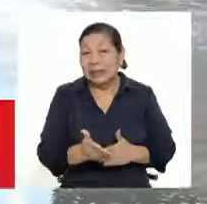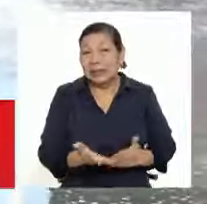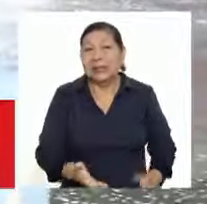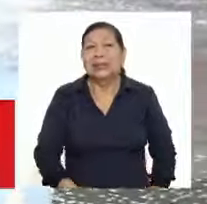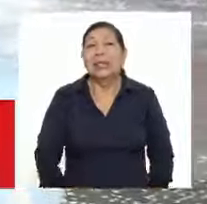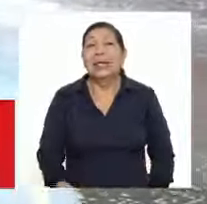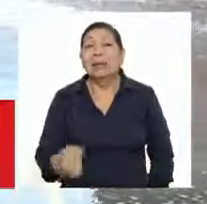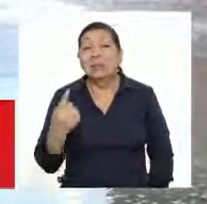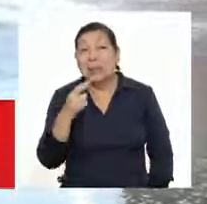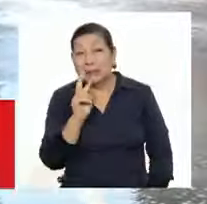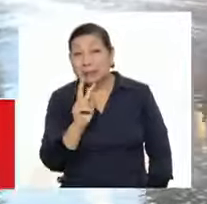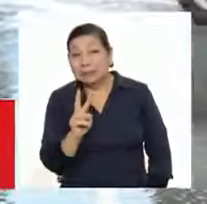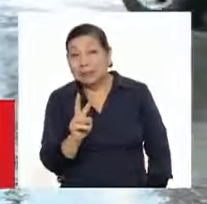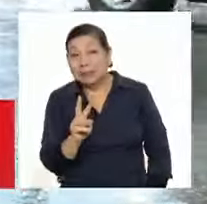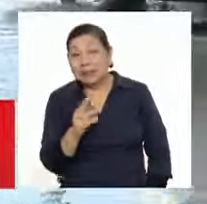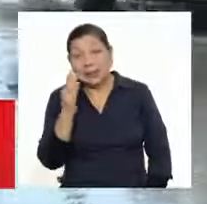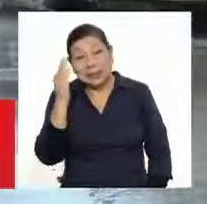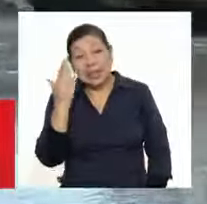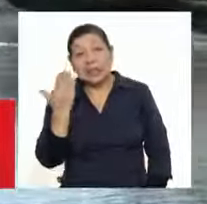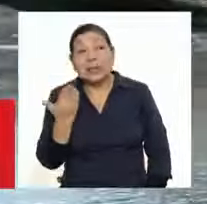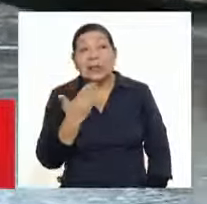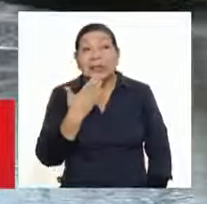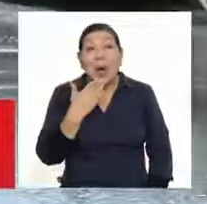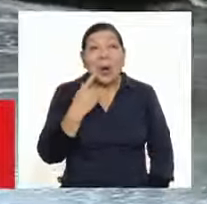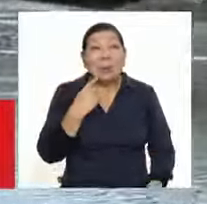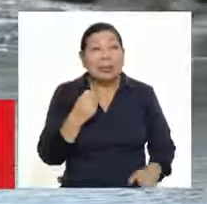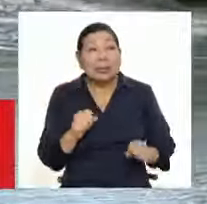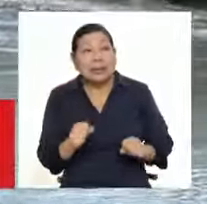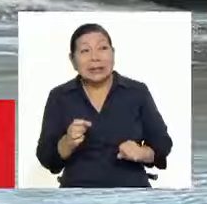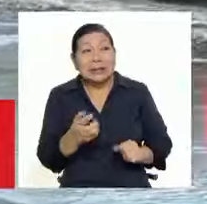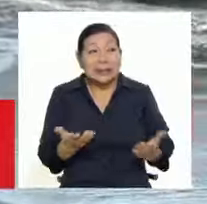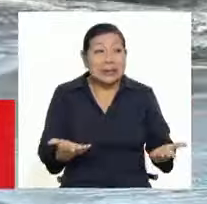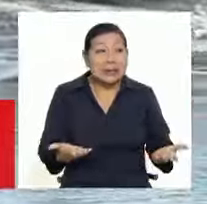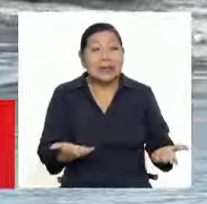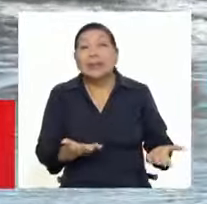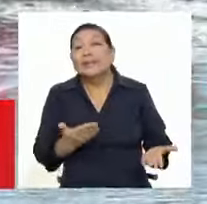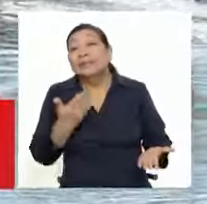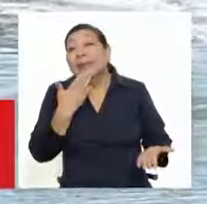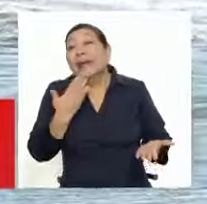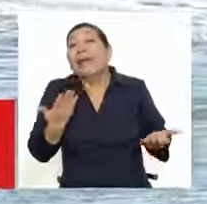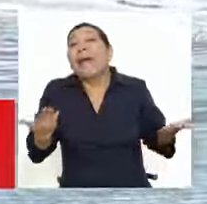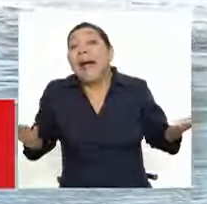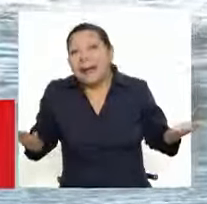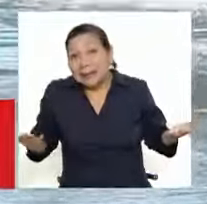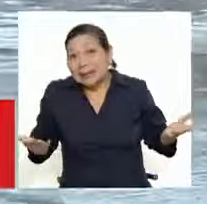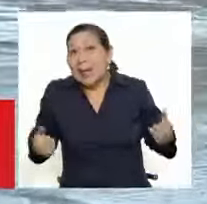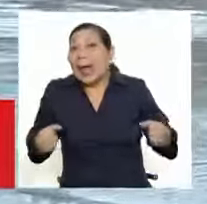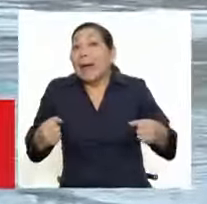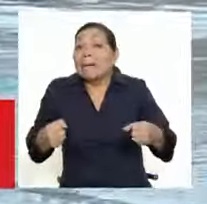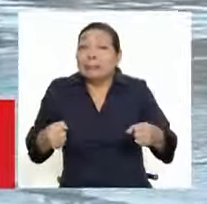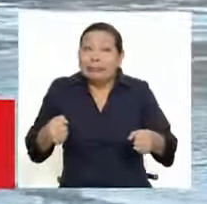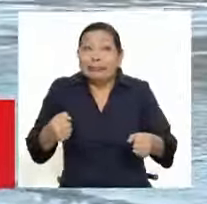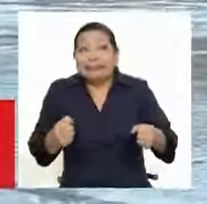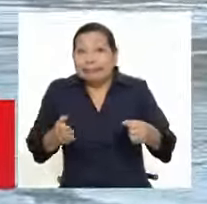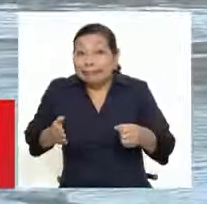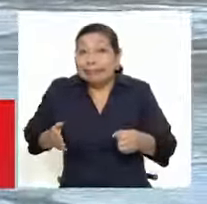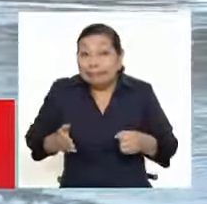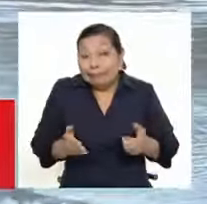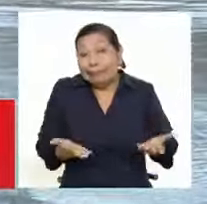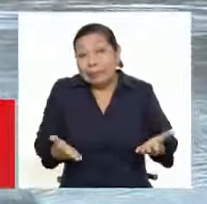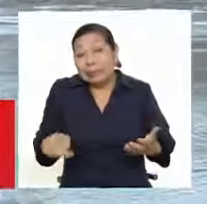el taxista atrás está pensándolo, ¿a dónde me voy? ¿Sigo o no sigo? No hay otra opción, ya ingresó y va a tener que